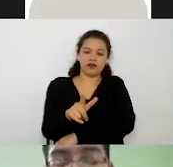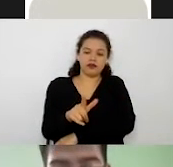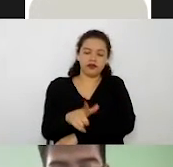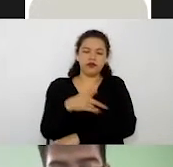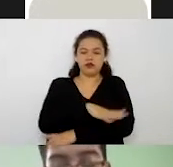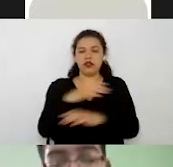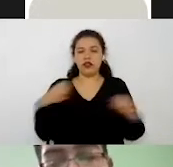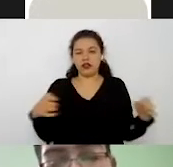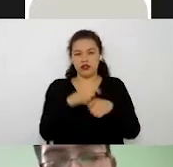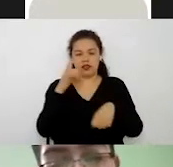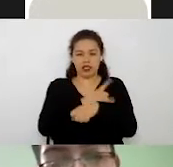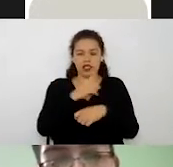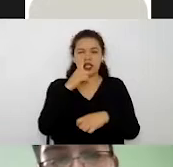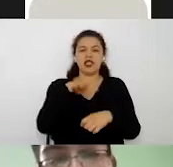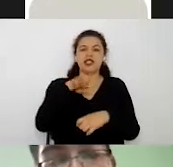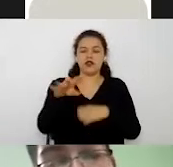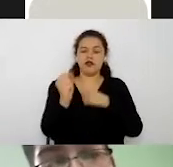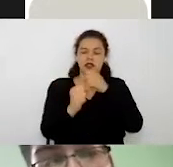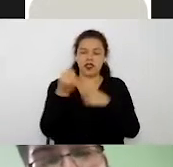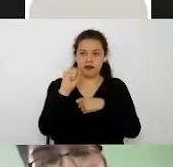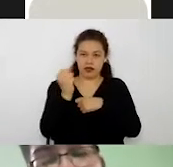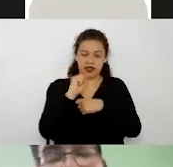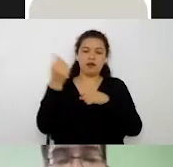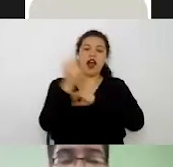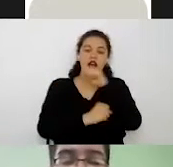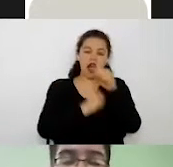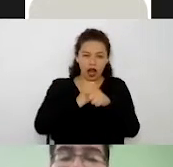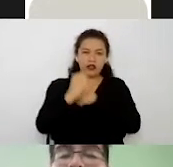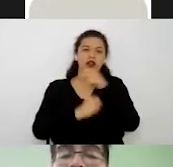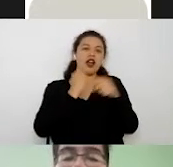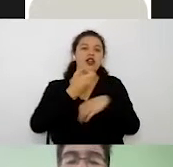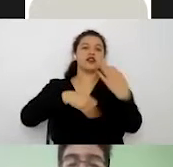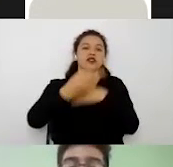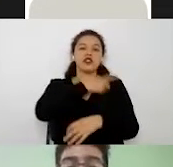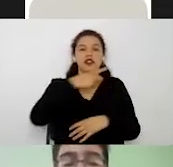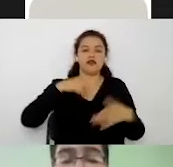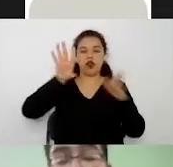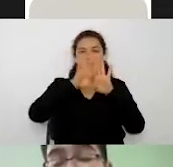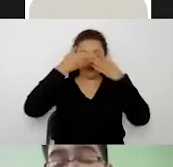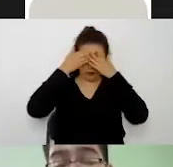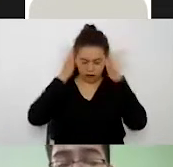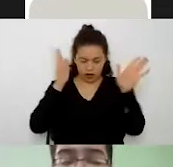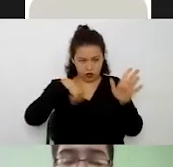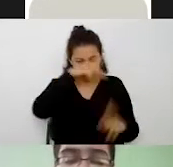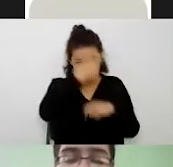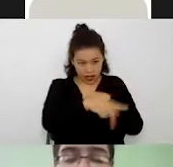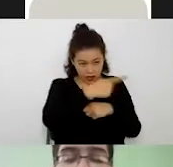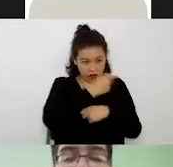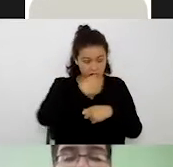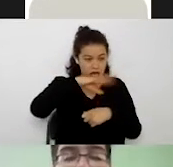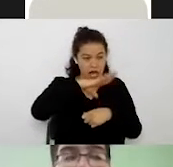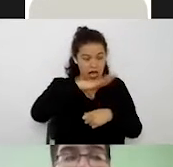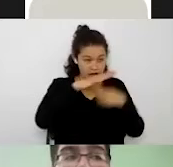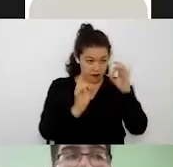simulacros que se llevan cada año el 19 de septiembre, es que todos estemos conscientes del riesgo a los que estamos expuestos, que no somos ajenos a